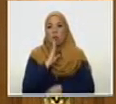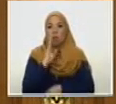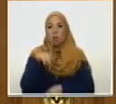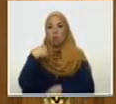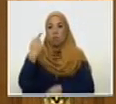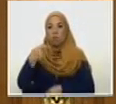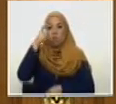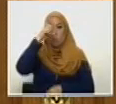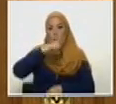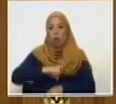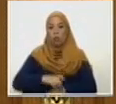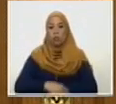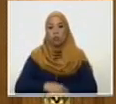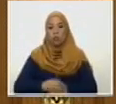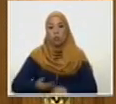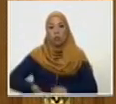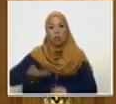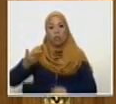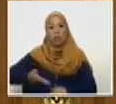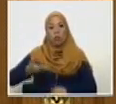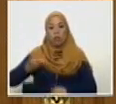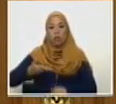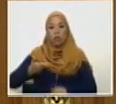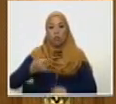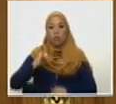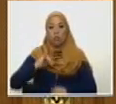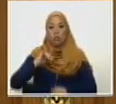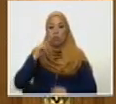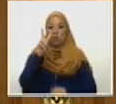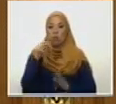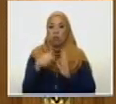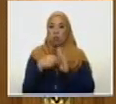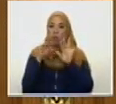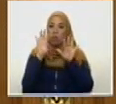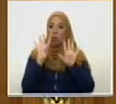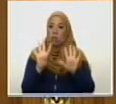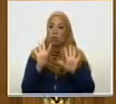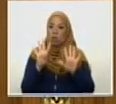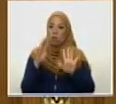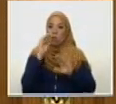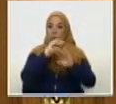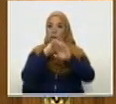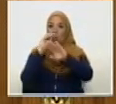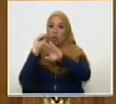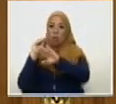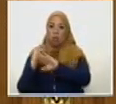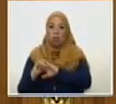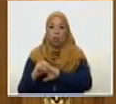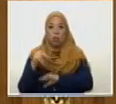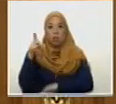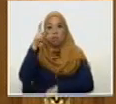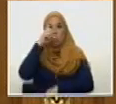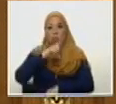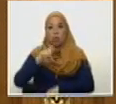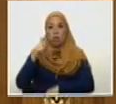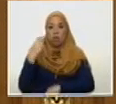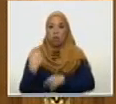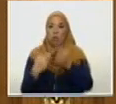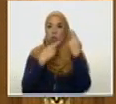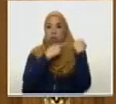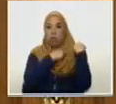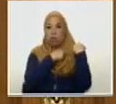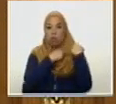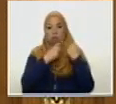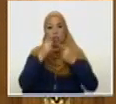año. Es importante destacar que 2019 se avizora como un año de relevancia